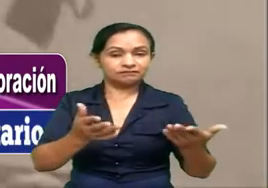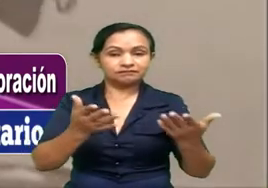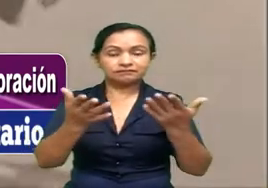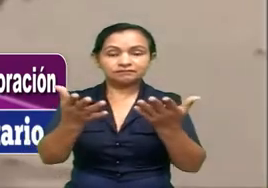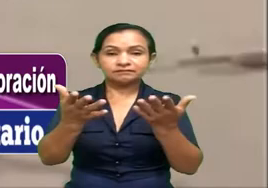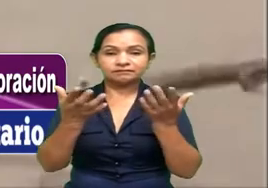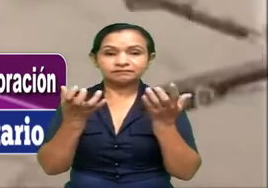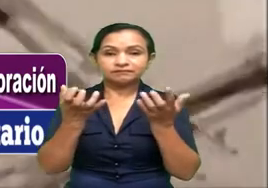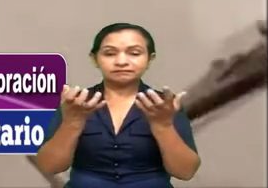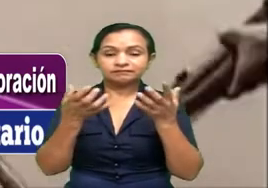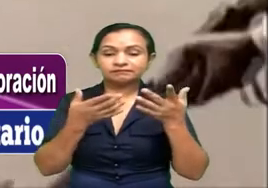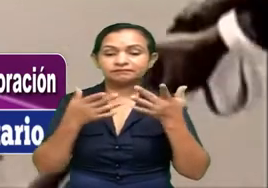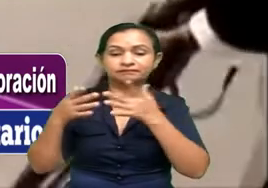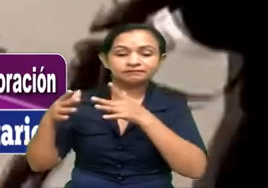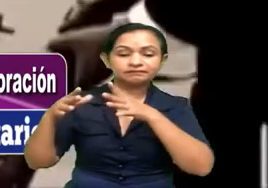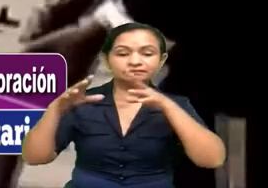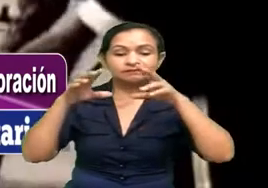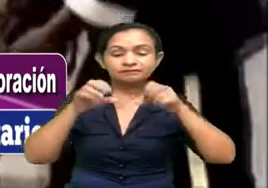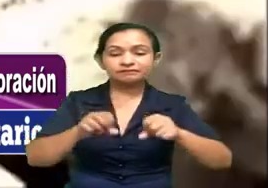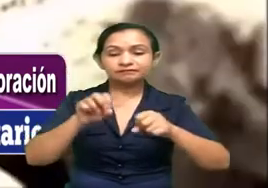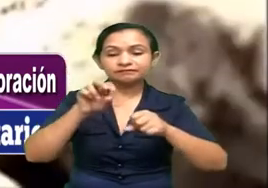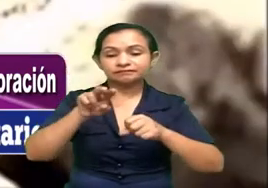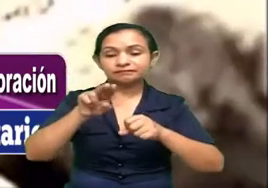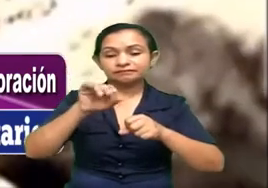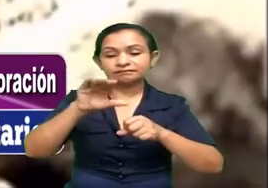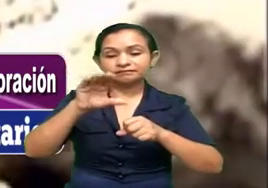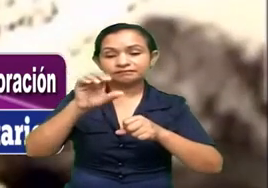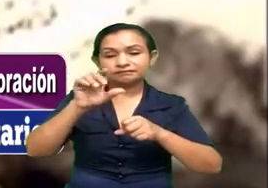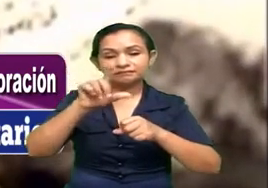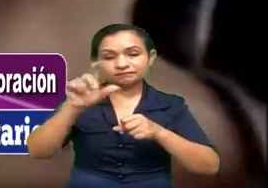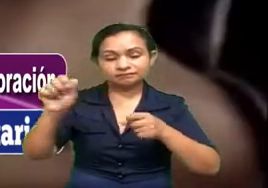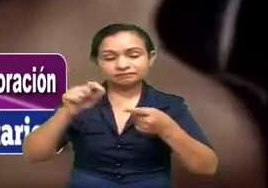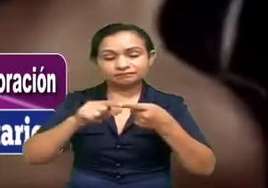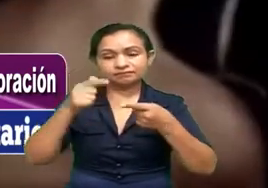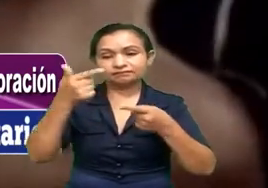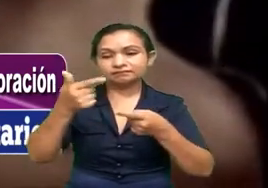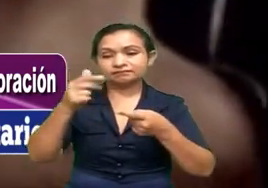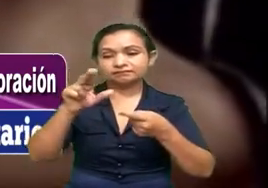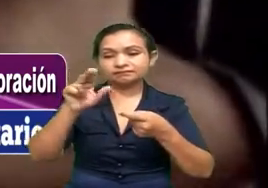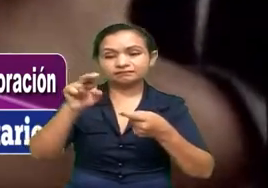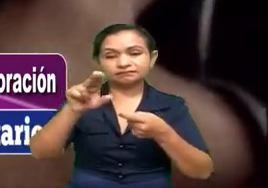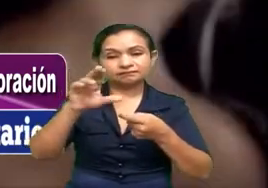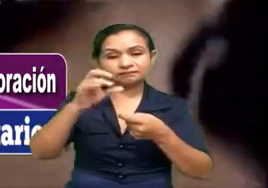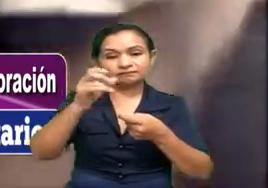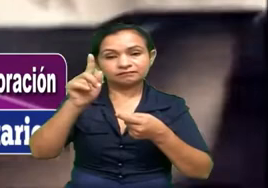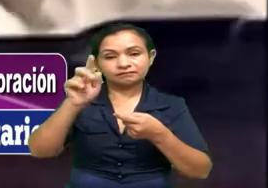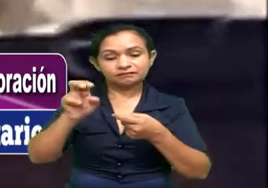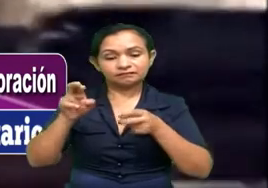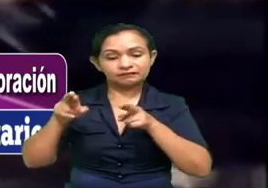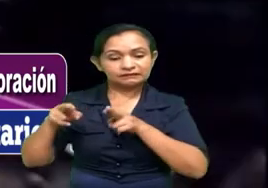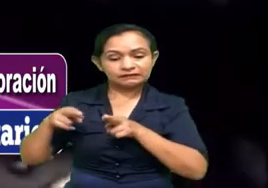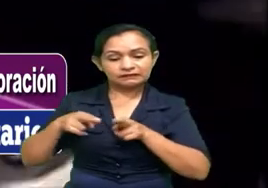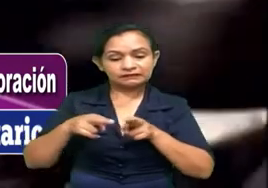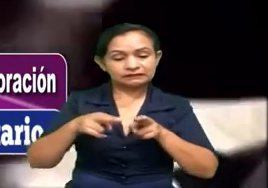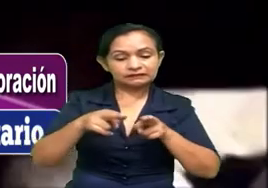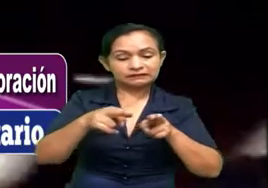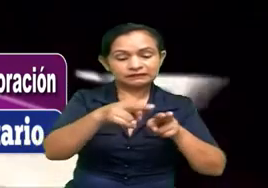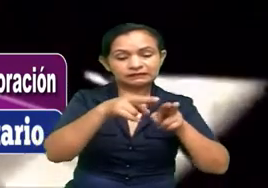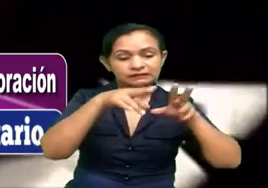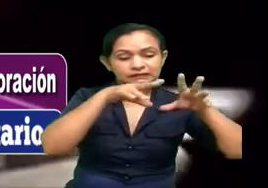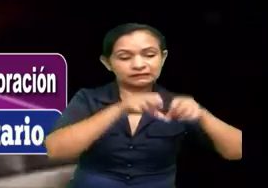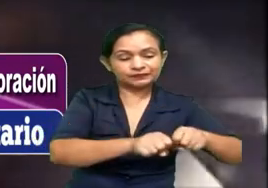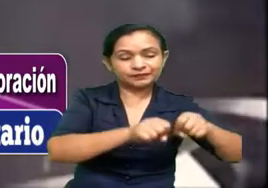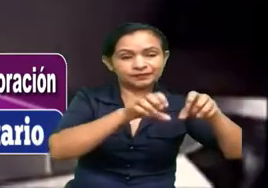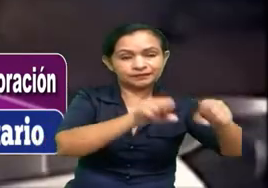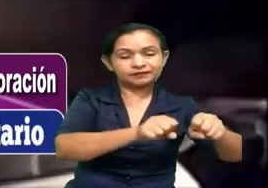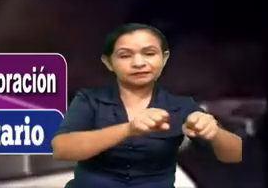pretende tomarse, se toma Nicoya, se toma Guanacaste, pero además se toma la ribera del río San Juan, que ya lo